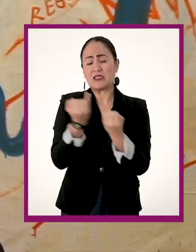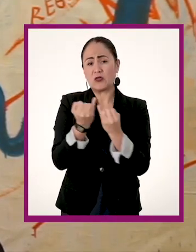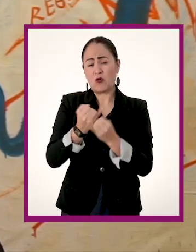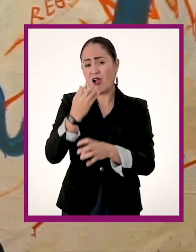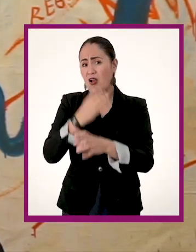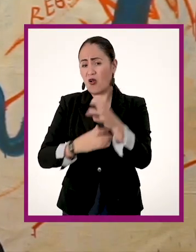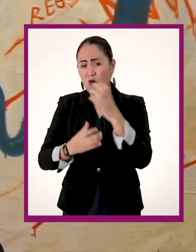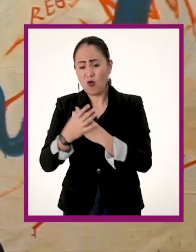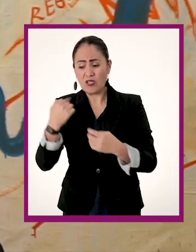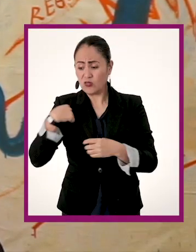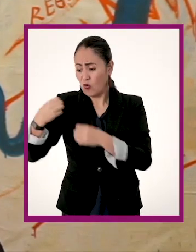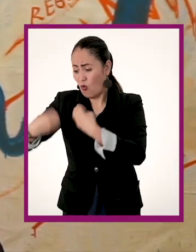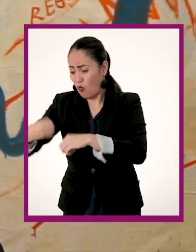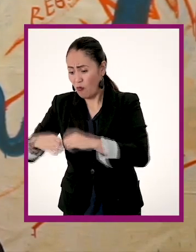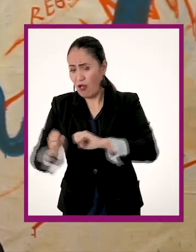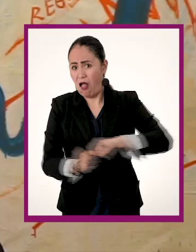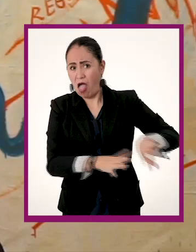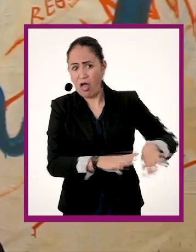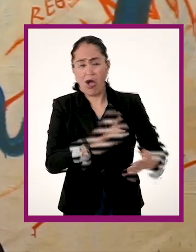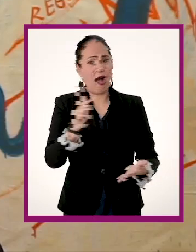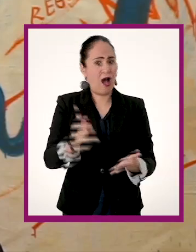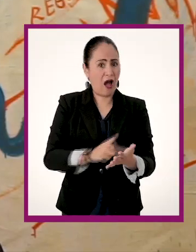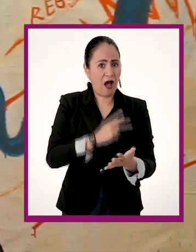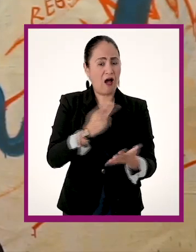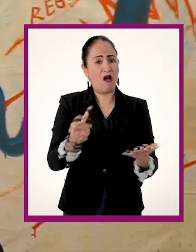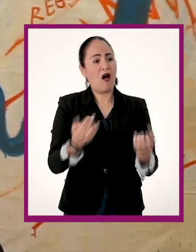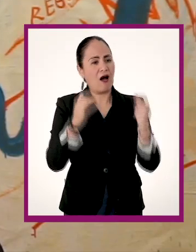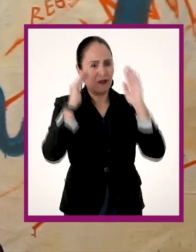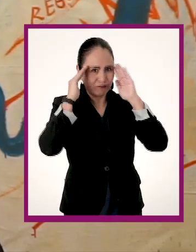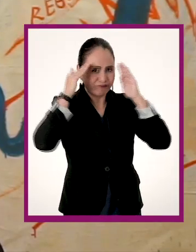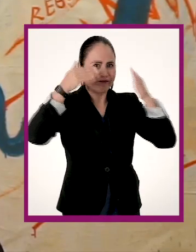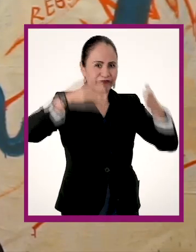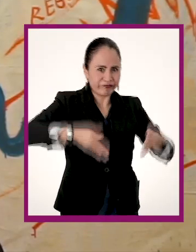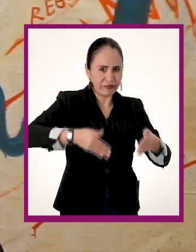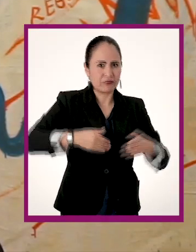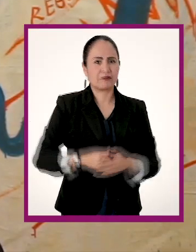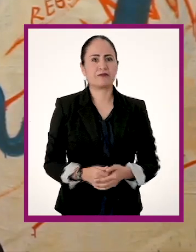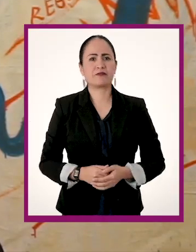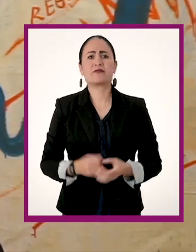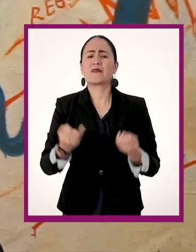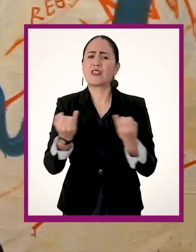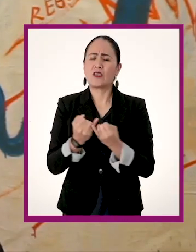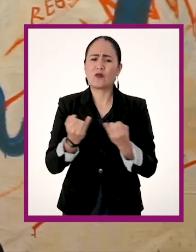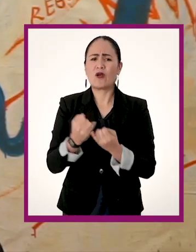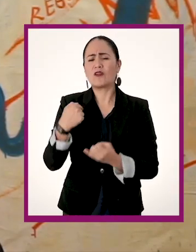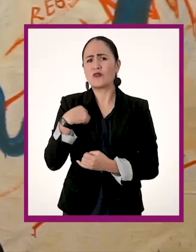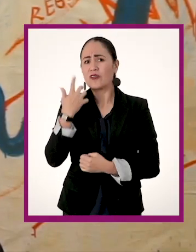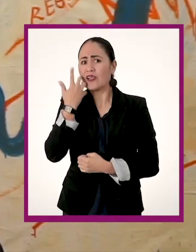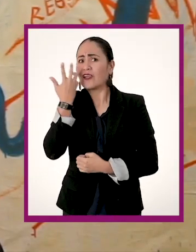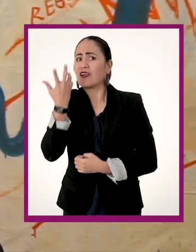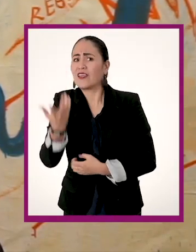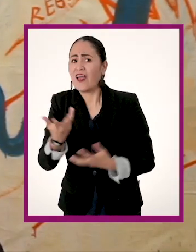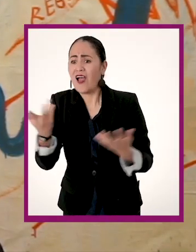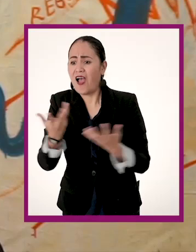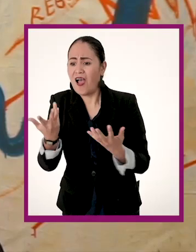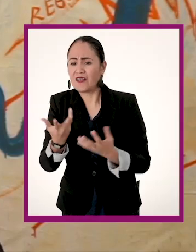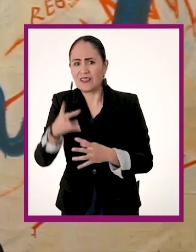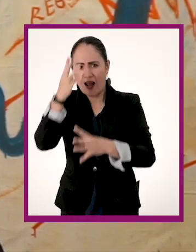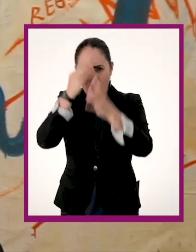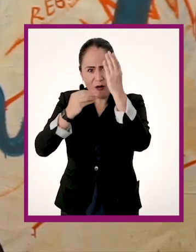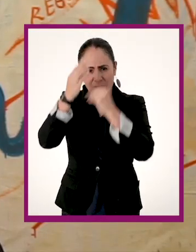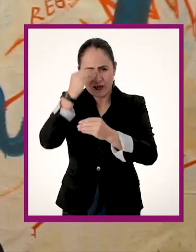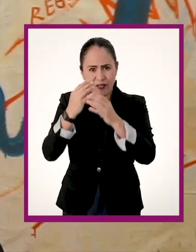hacer cosas que había dejado de hacer sin darme cuenta. También me he dado la oportunidad de explorar cosas que quería